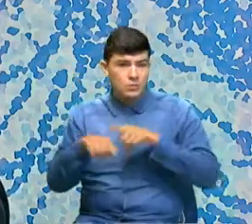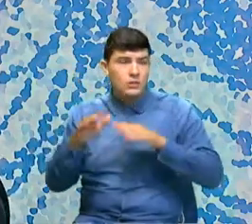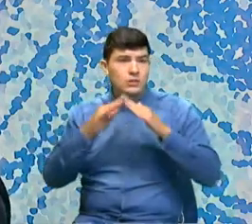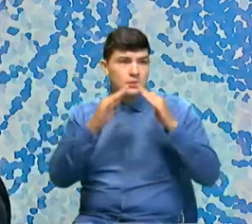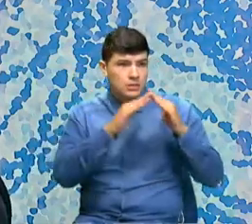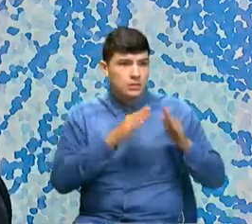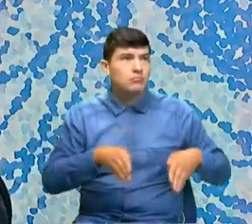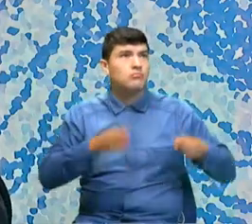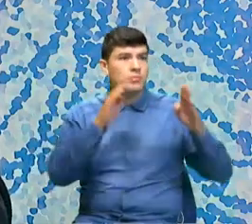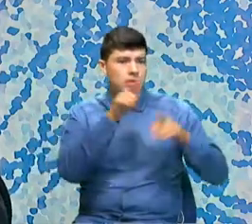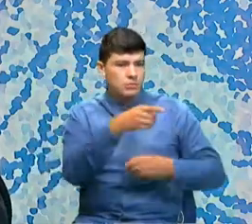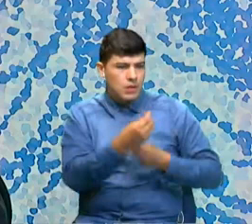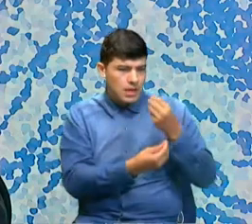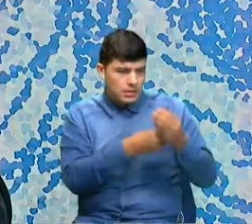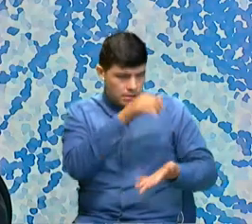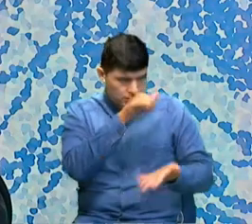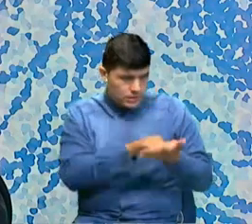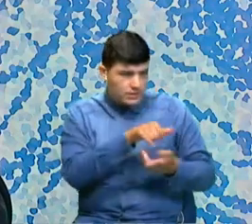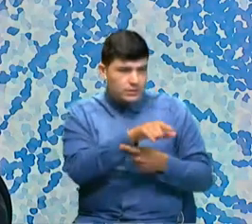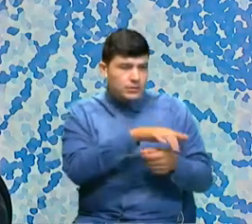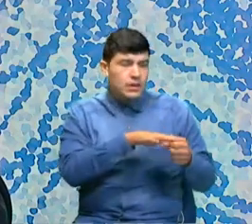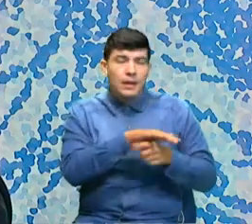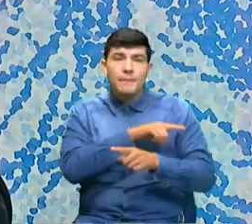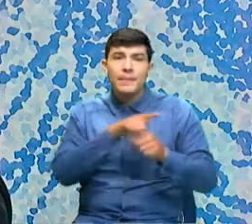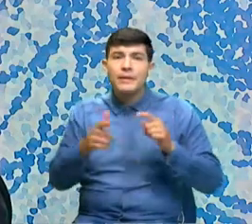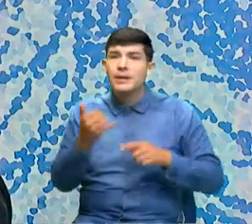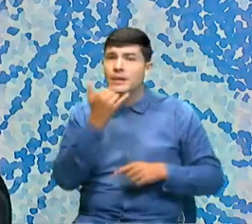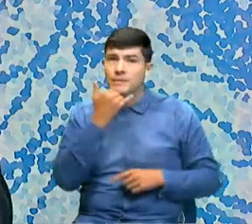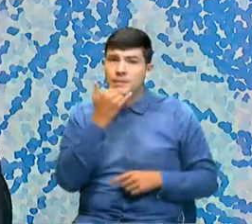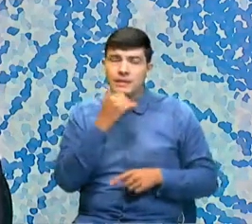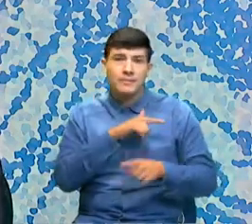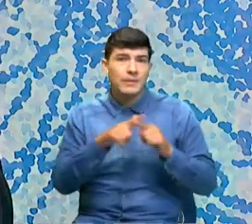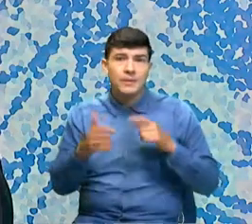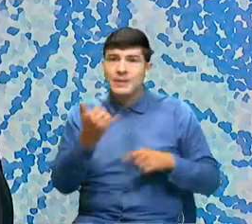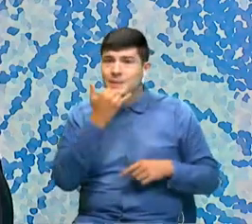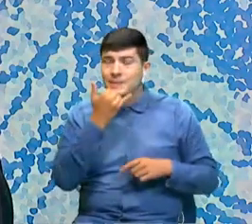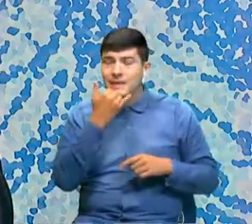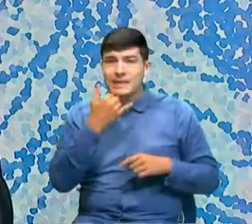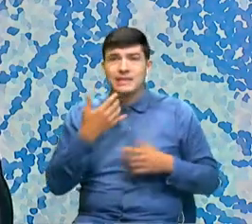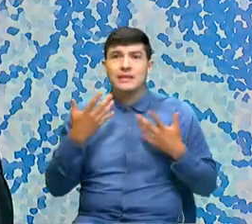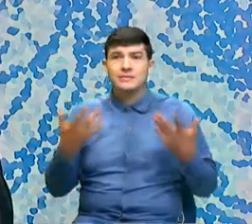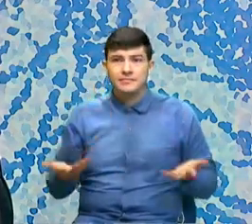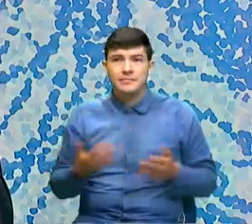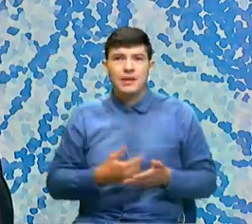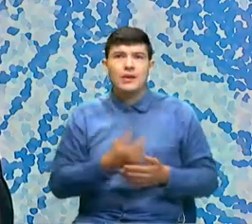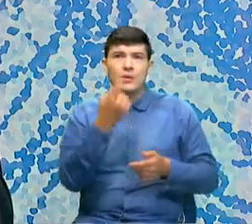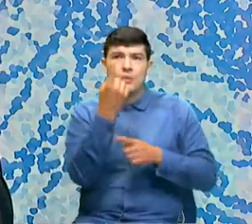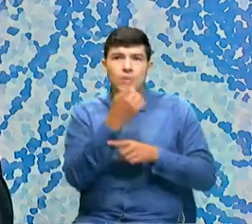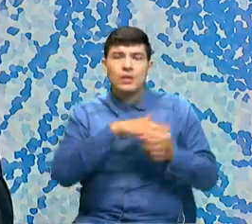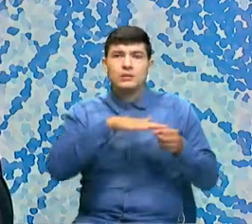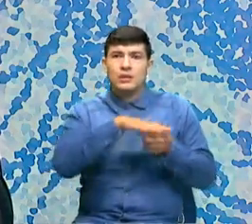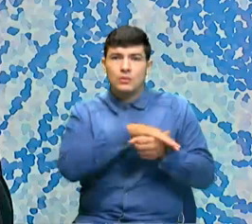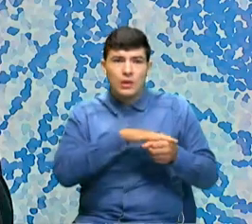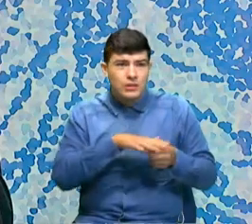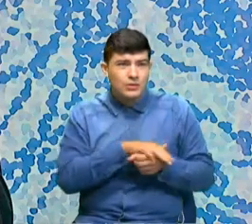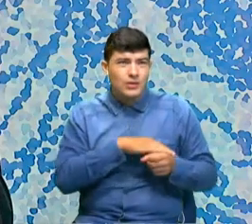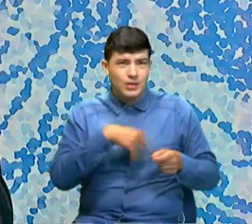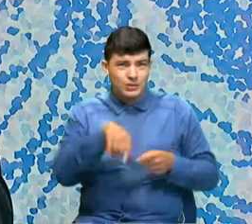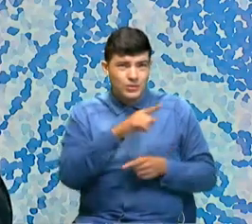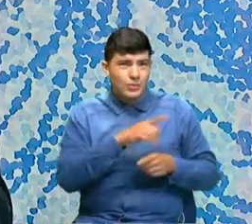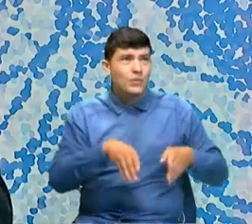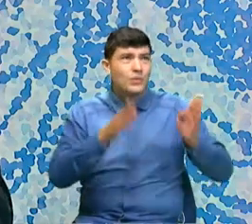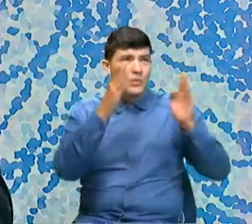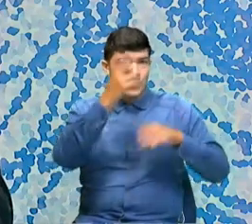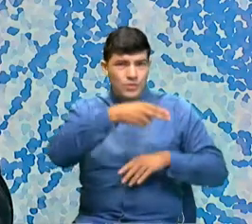Están haciendo eso. Interesante. ¿Qué es lo que sucede? Es que lo que sucede es que una de las cuestiones que tienen las copropiedades es